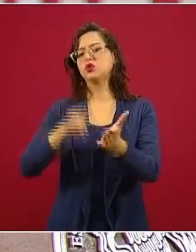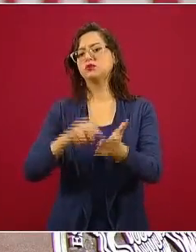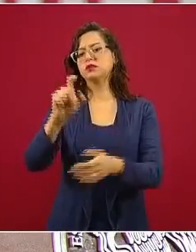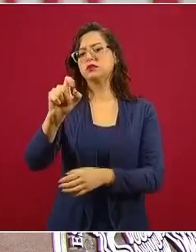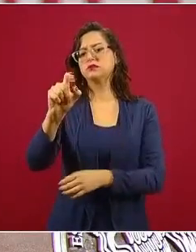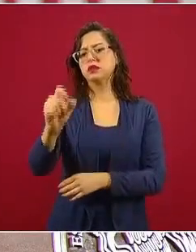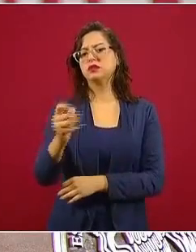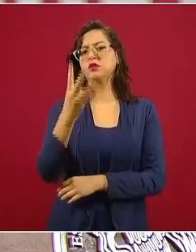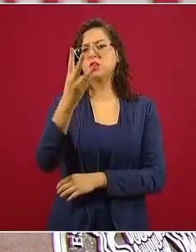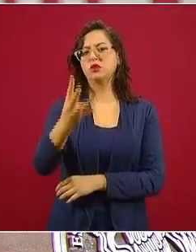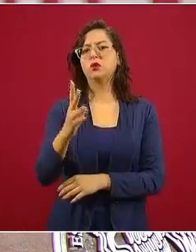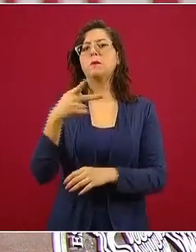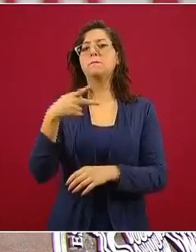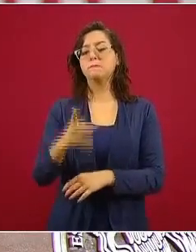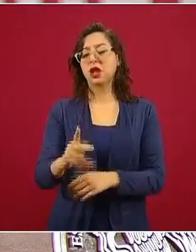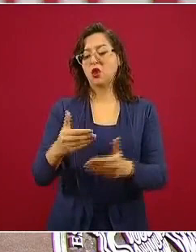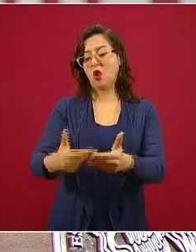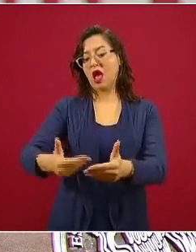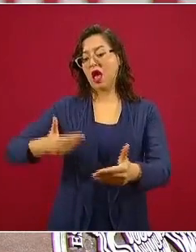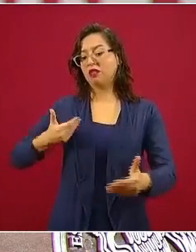y me quedo